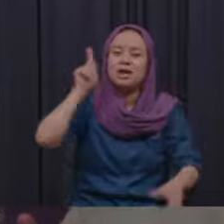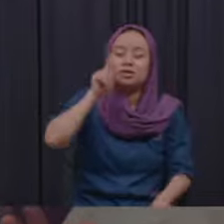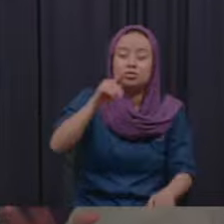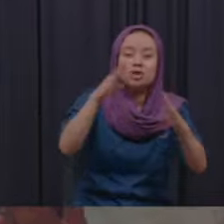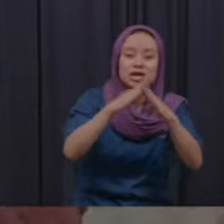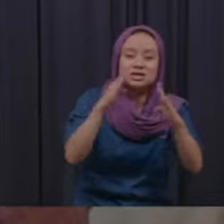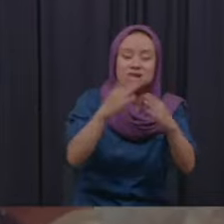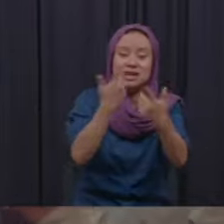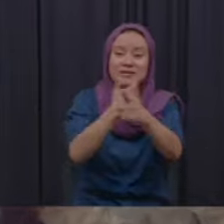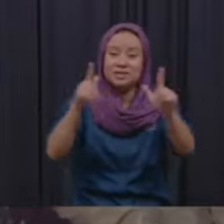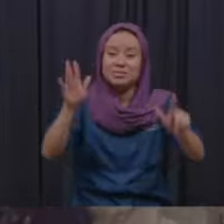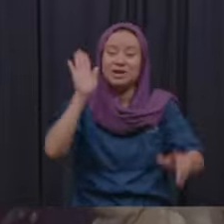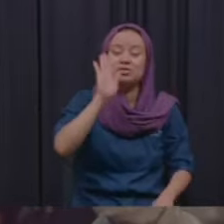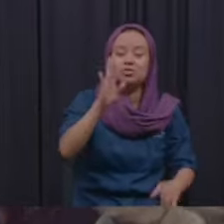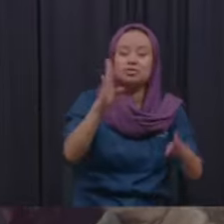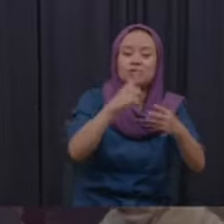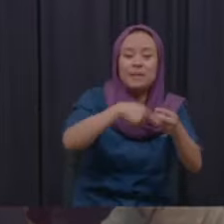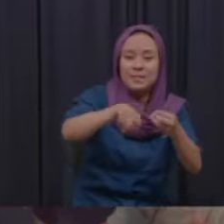Poder de Dios.